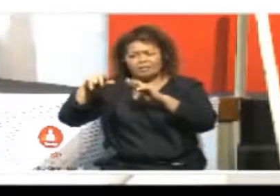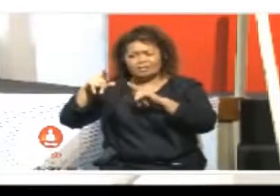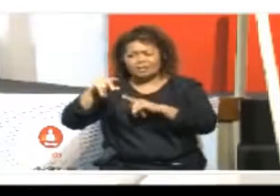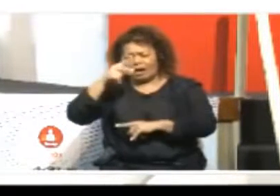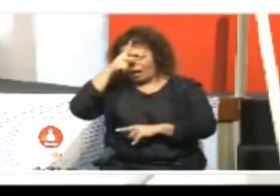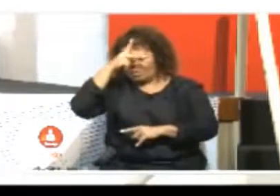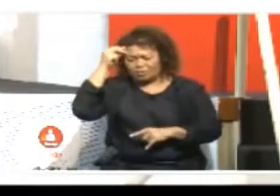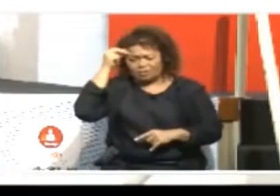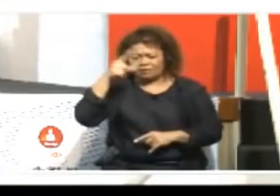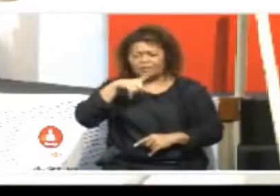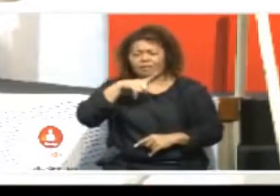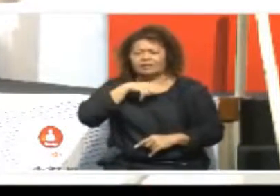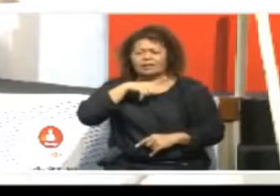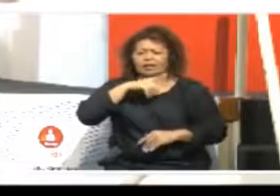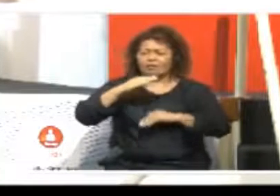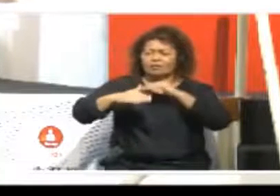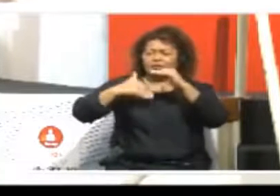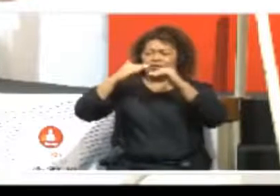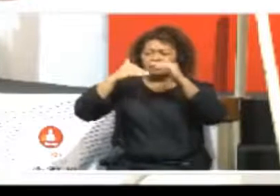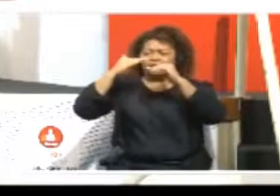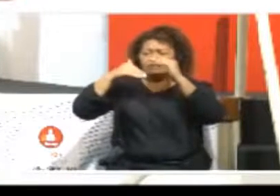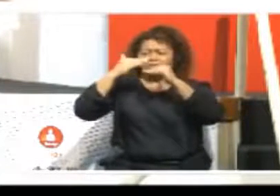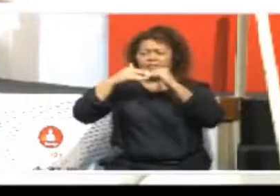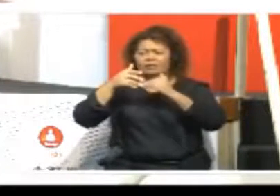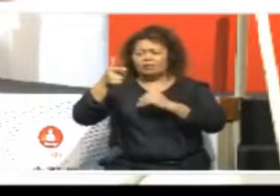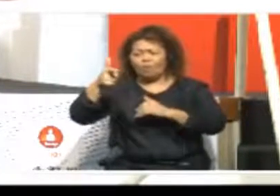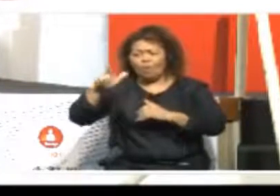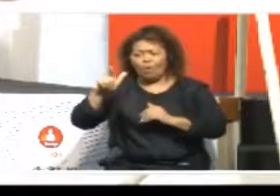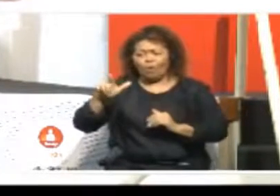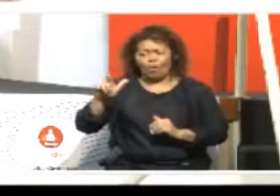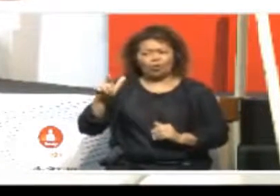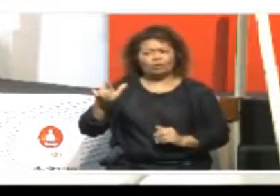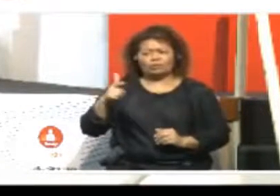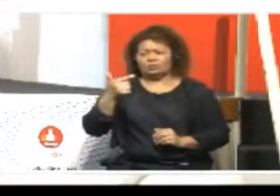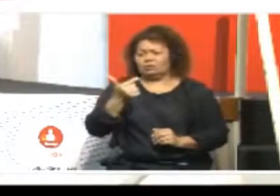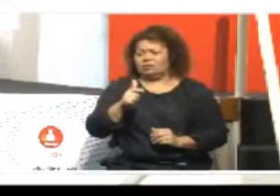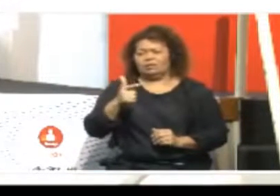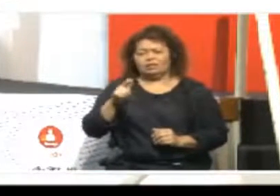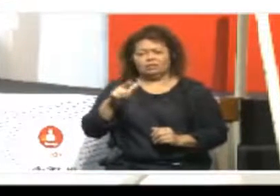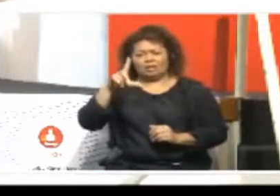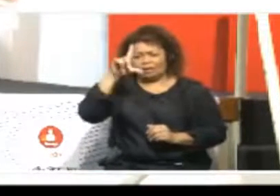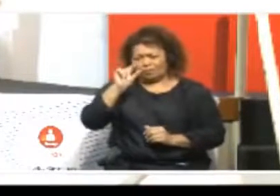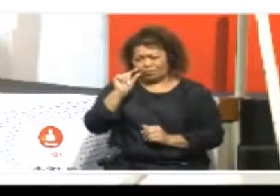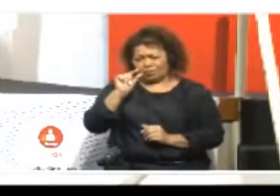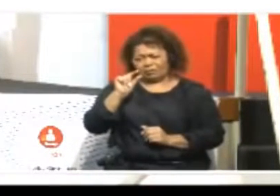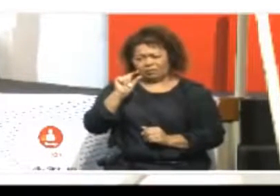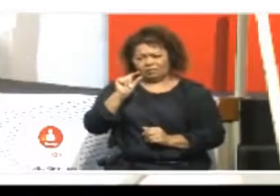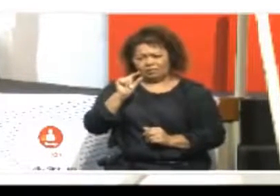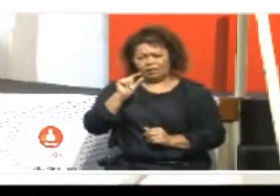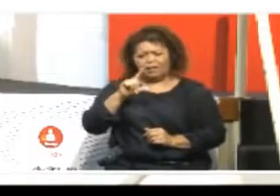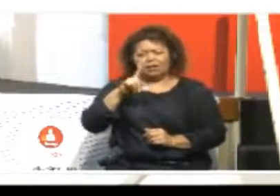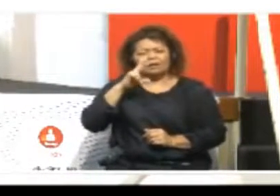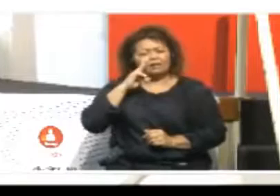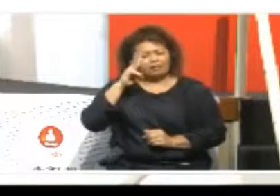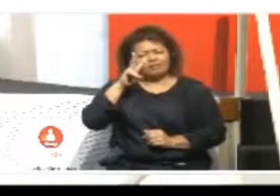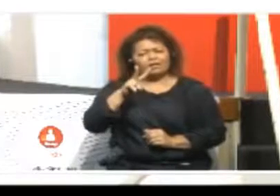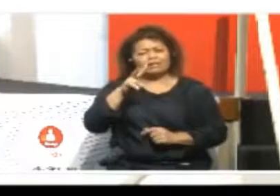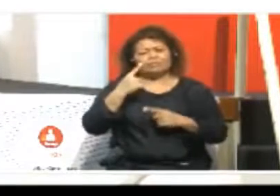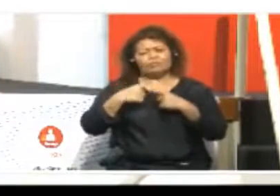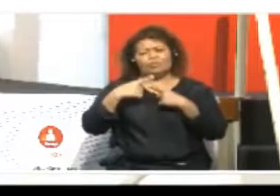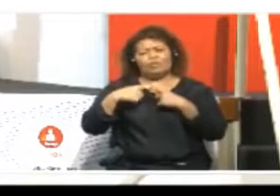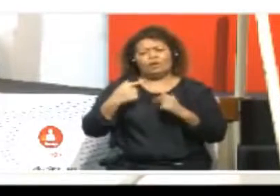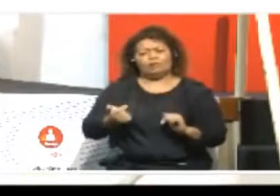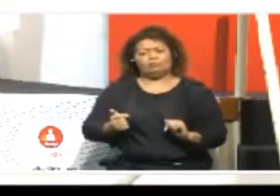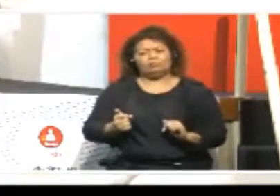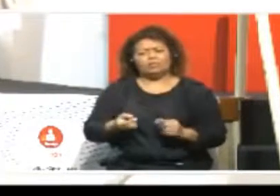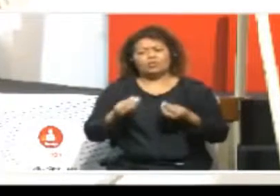bien, mientras que hay municipios que se desempeñan muy bajo. Vamos a ver por qué, cómo lo hice. Siguiente, por